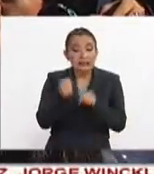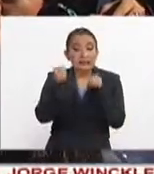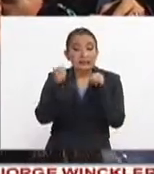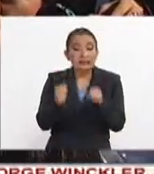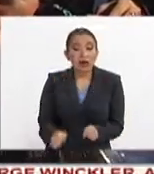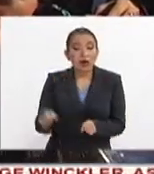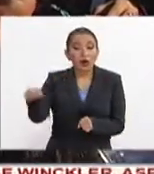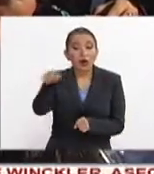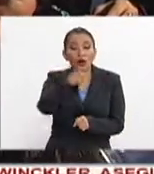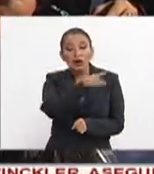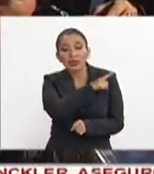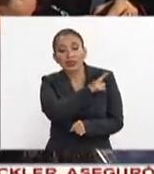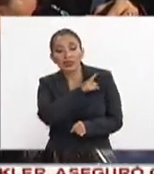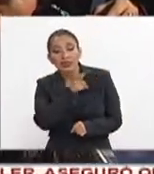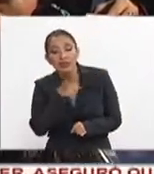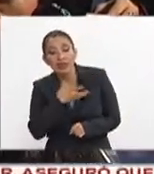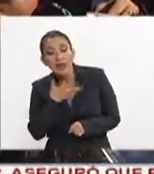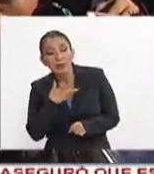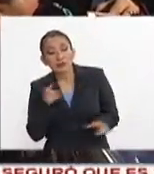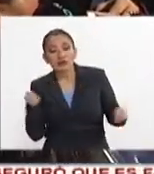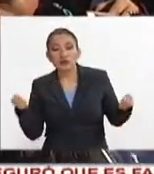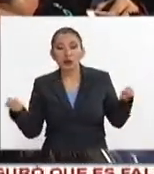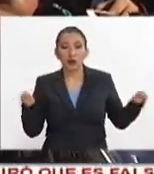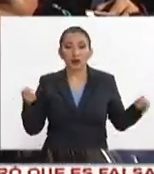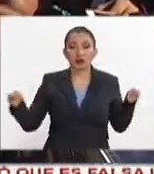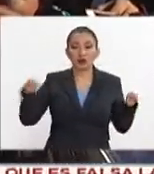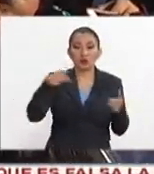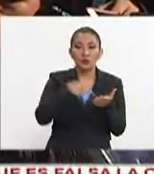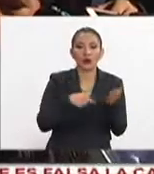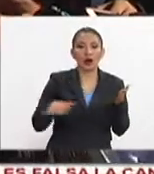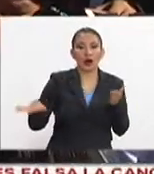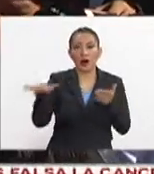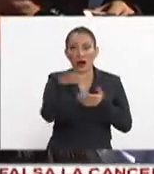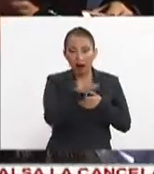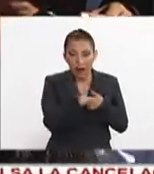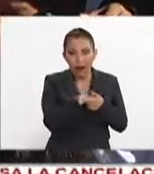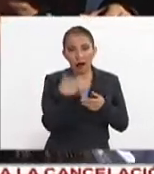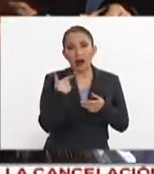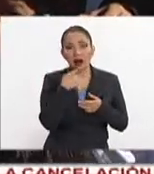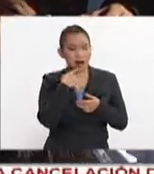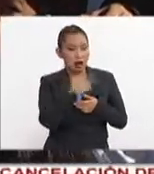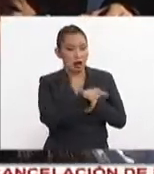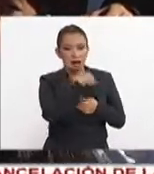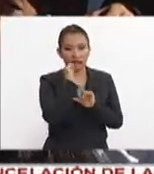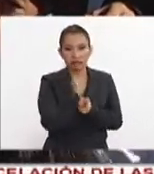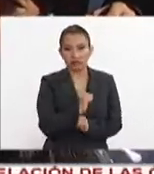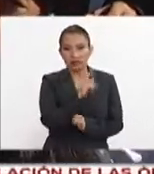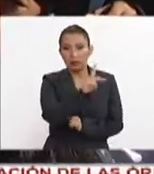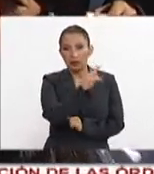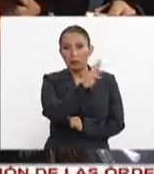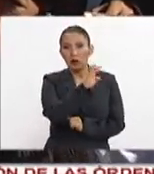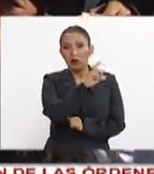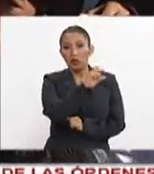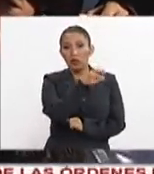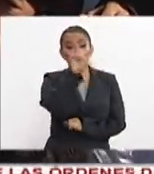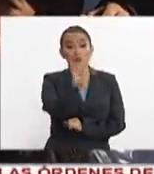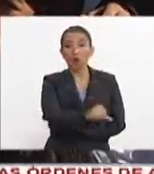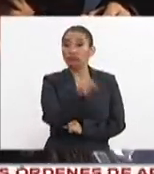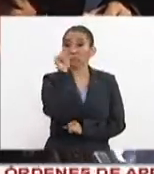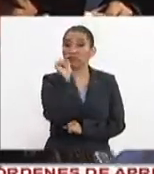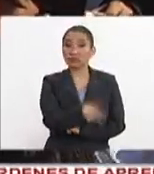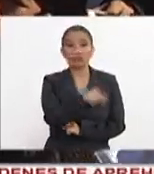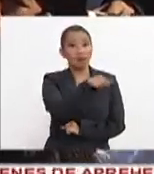asegurar que tenemos control sobre la zona. Tiene la instrucción el procurador de hoy mismo